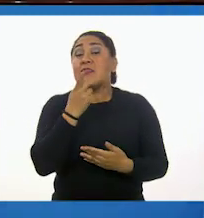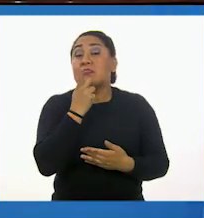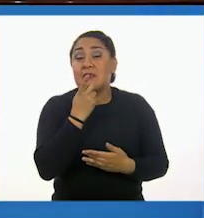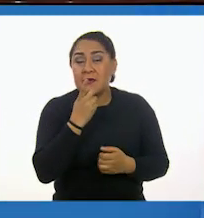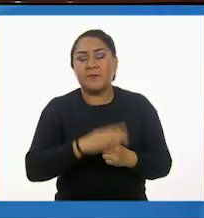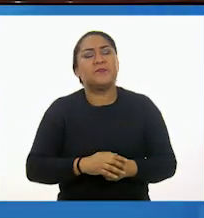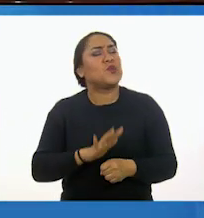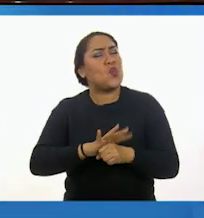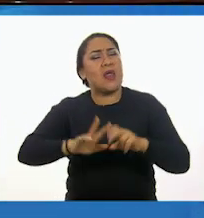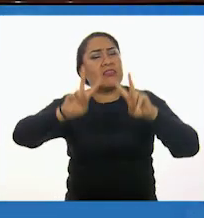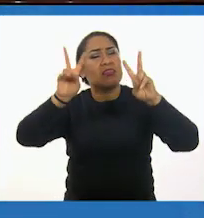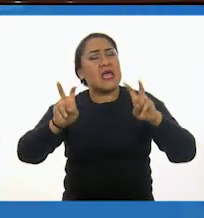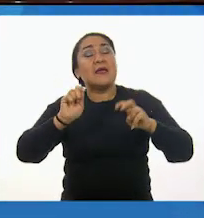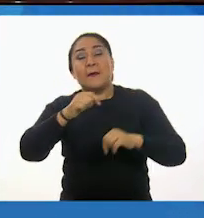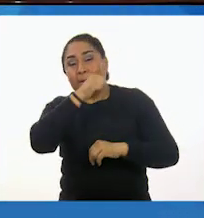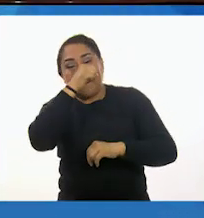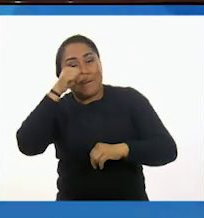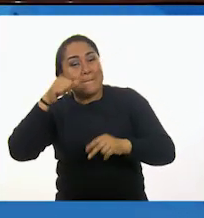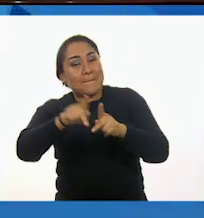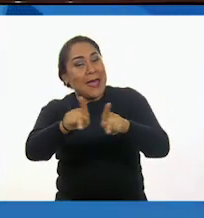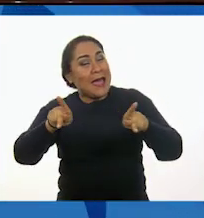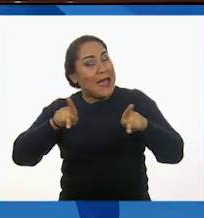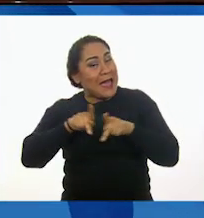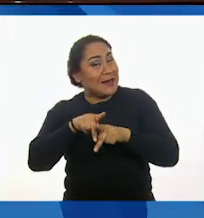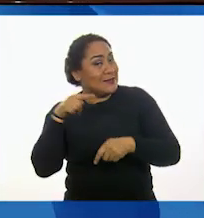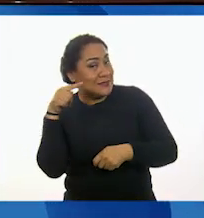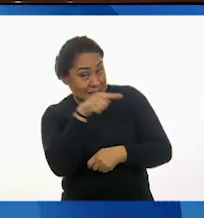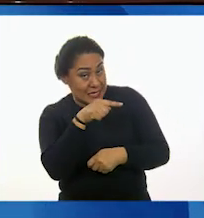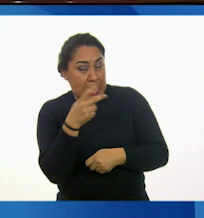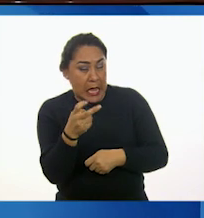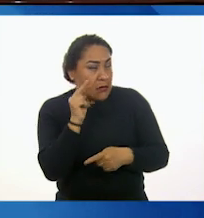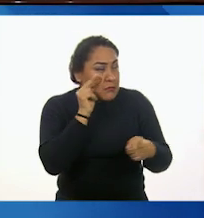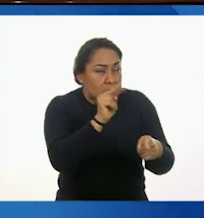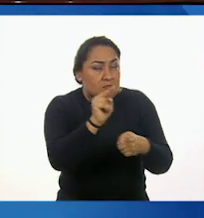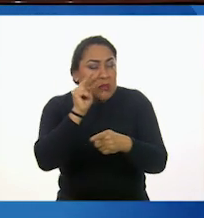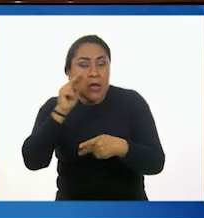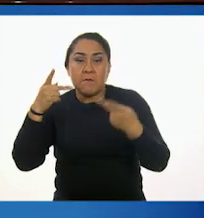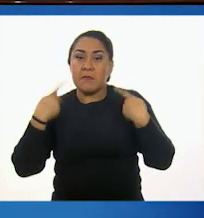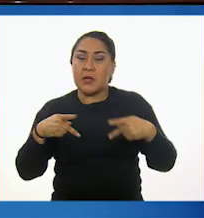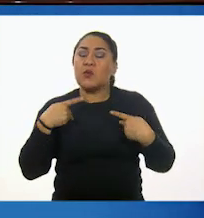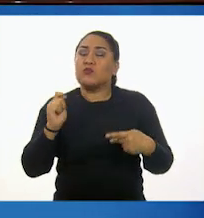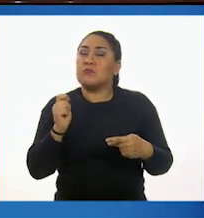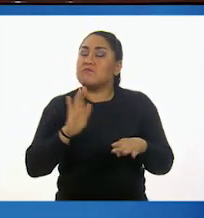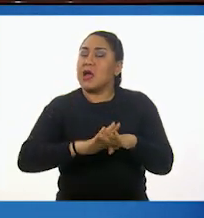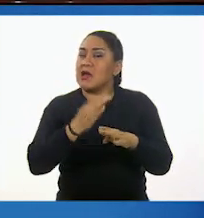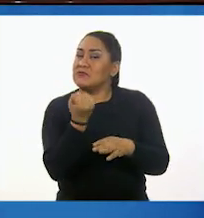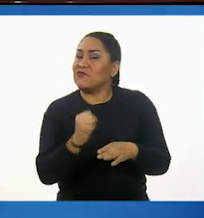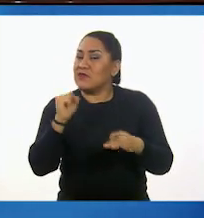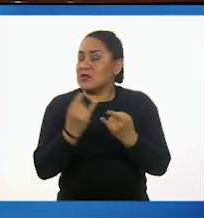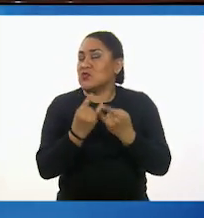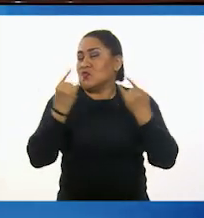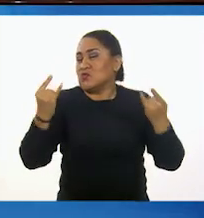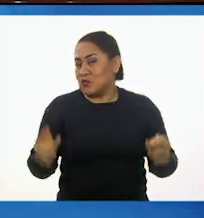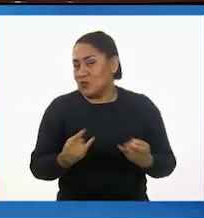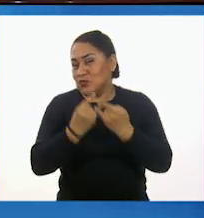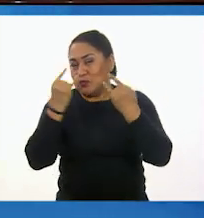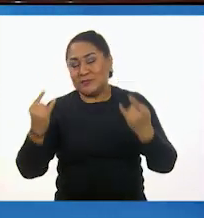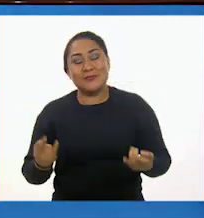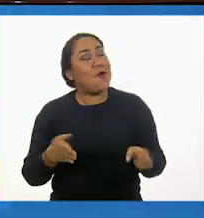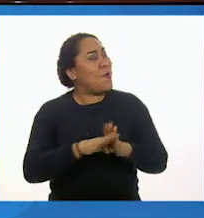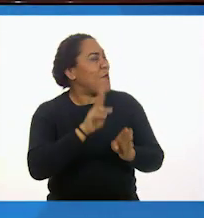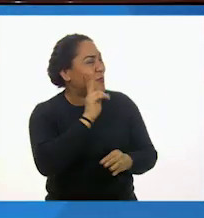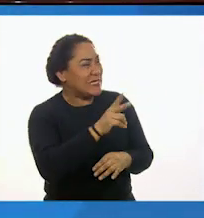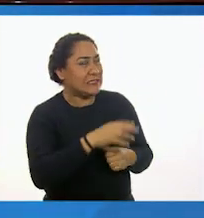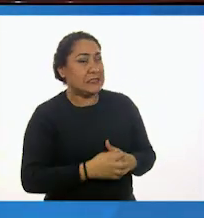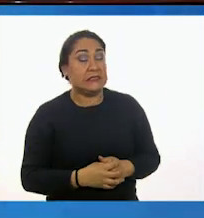tema central es la Alameda Central, en donde se observan personajes históricos y personajes de la vida cotidiana. ¿Qué te